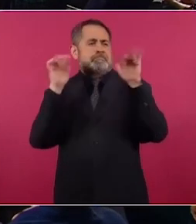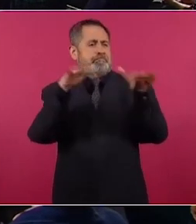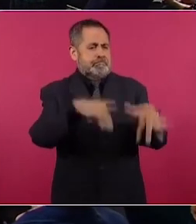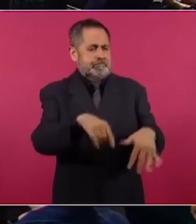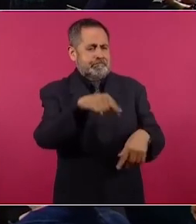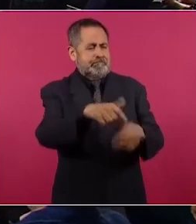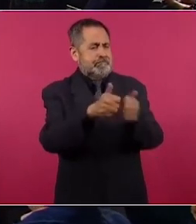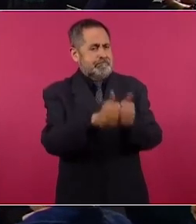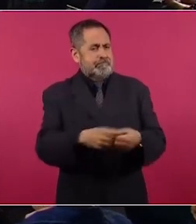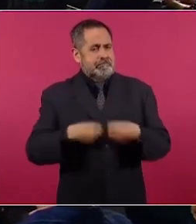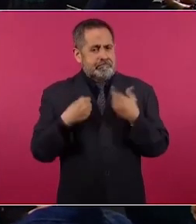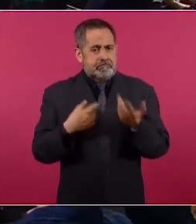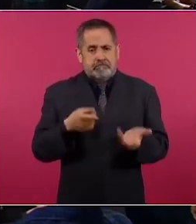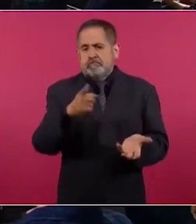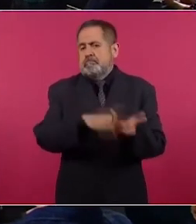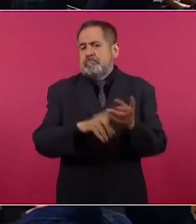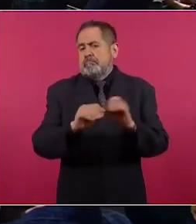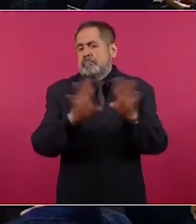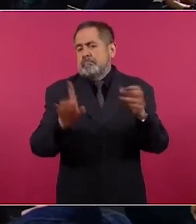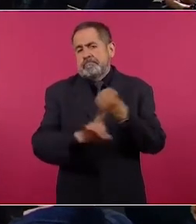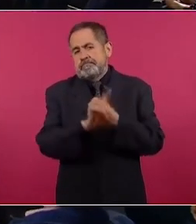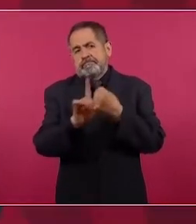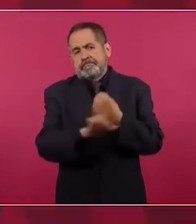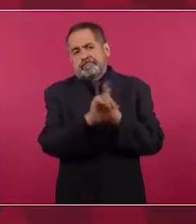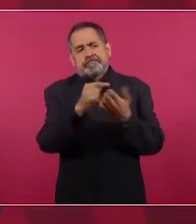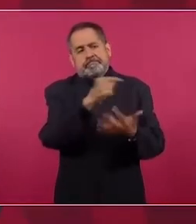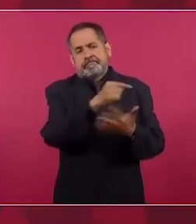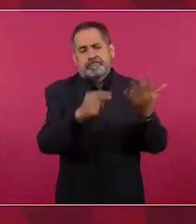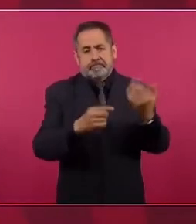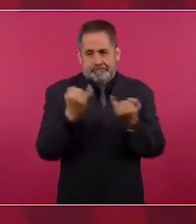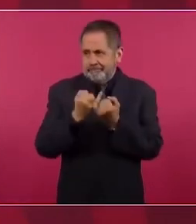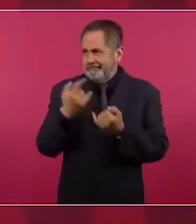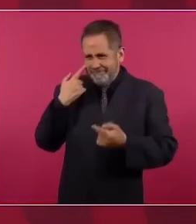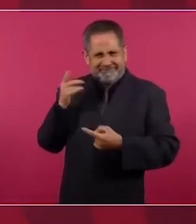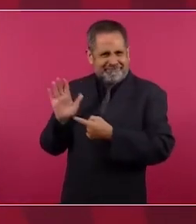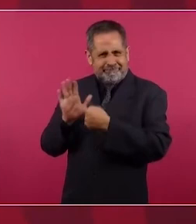Y claro que tienen problemas, ¿no? Como los que vamos a ver.